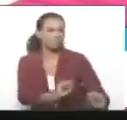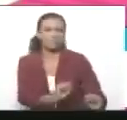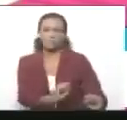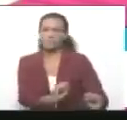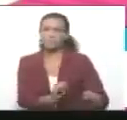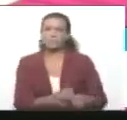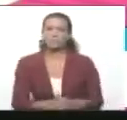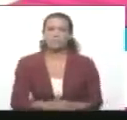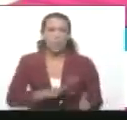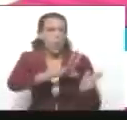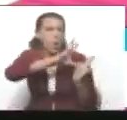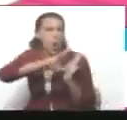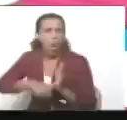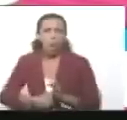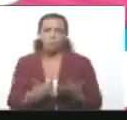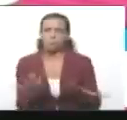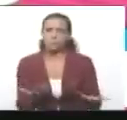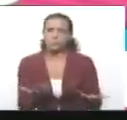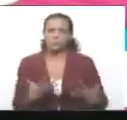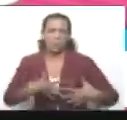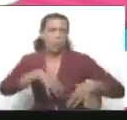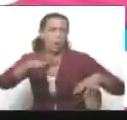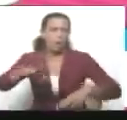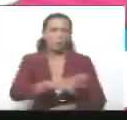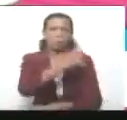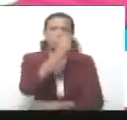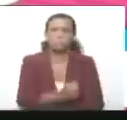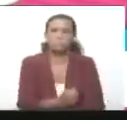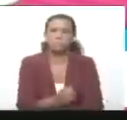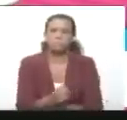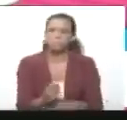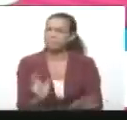antisaqueo anti invasiones